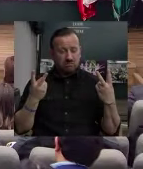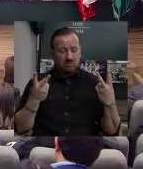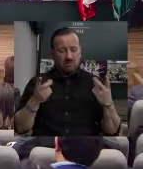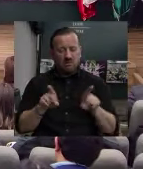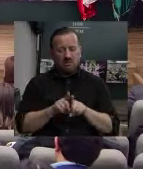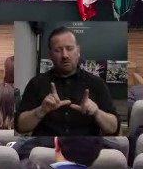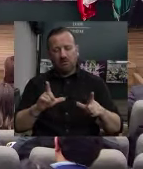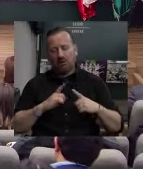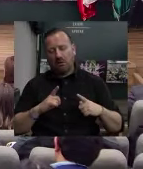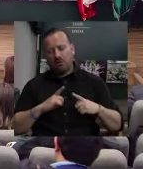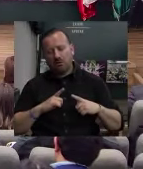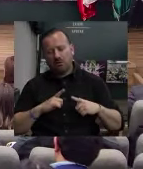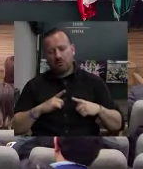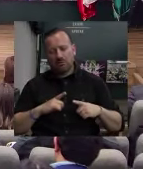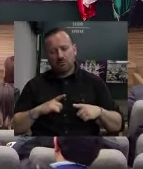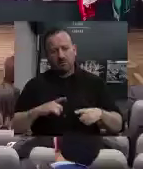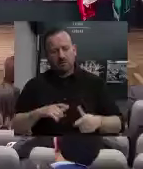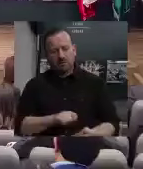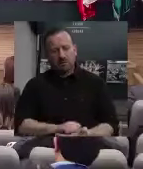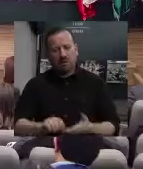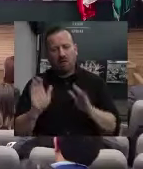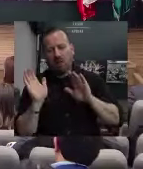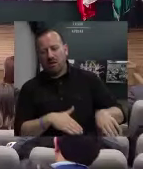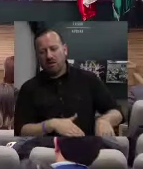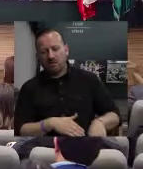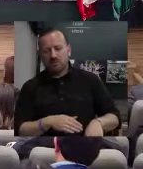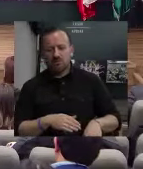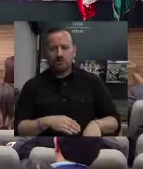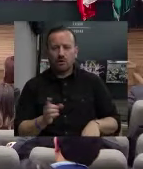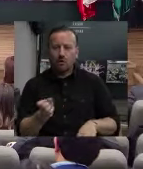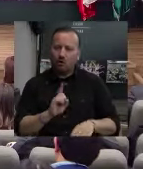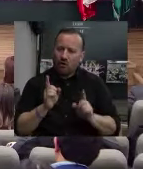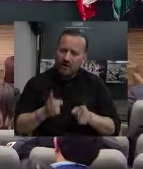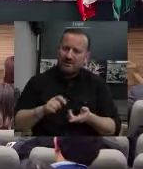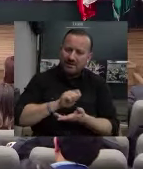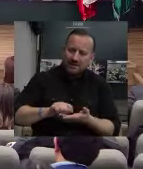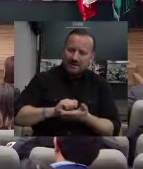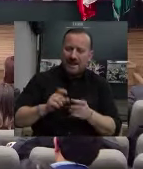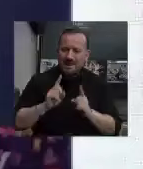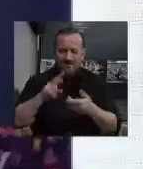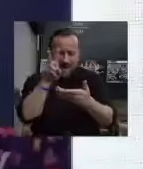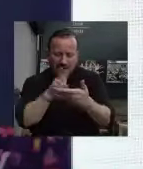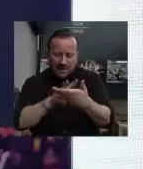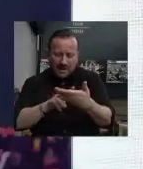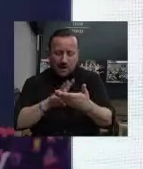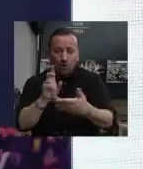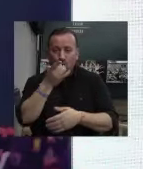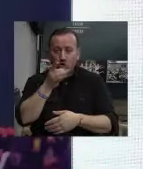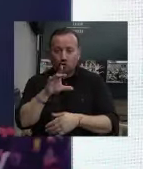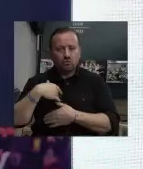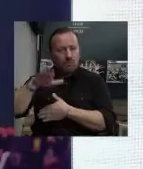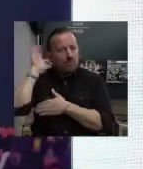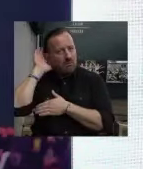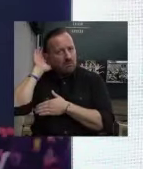para escribir hay que escribir El estudiante debe leerte no solo escucharte